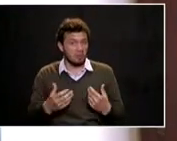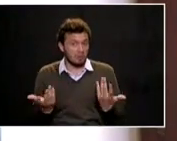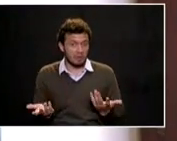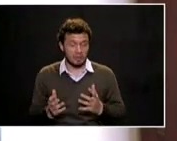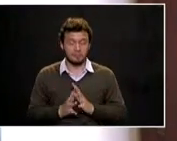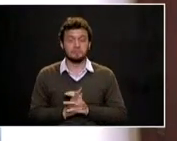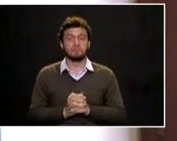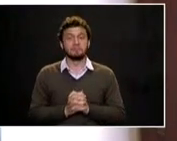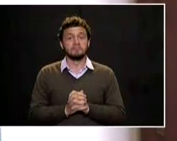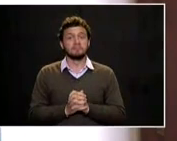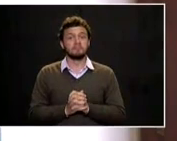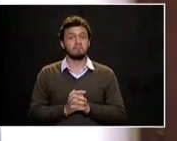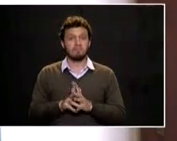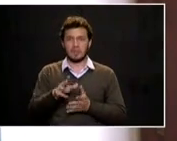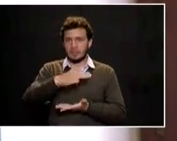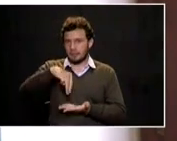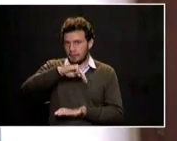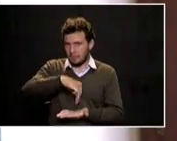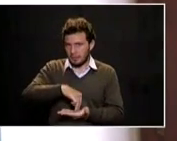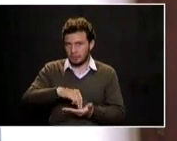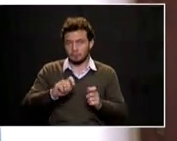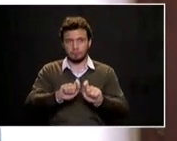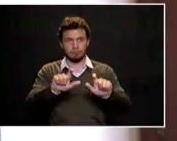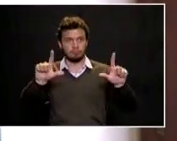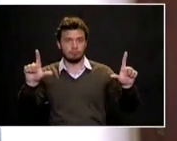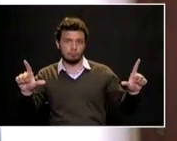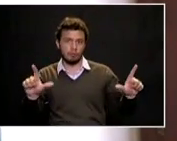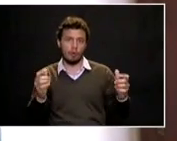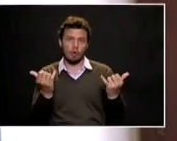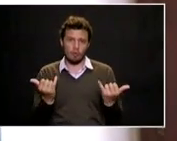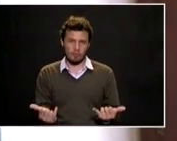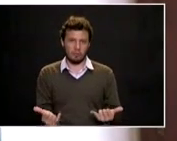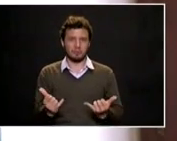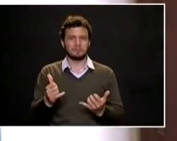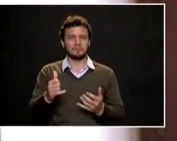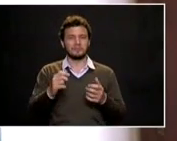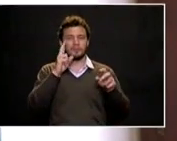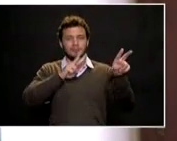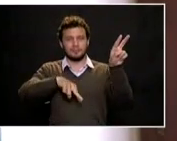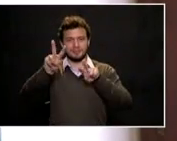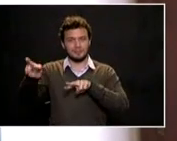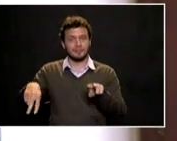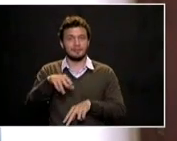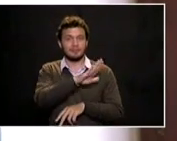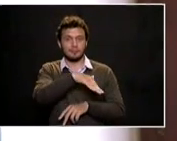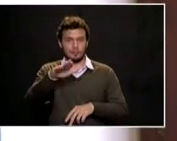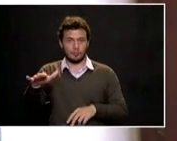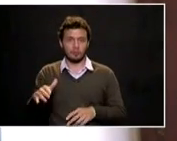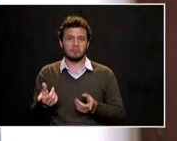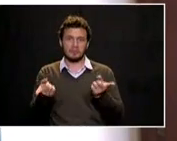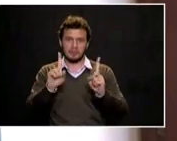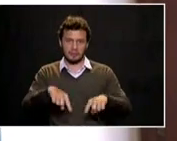la señal de Telemedellín, hoy desde el Museo de Antioquia, y a través de nuestras plataformas